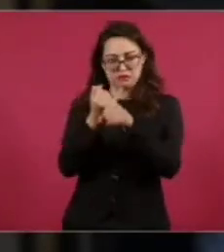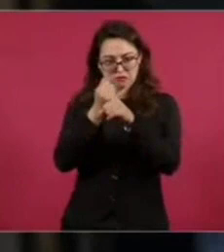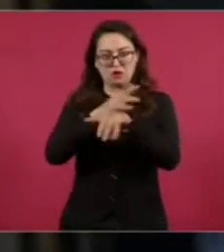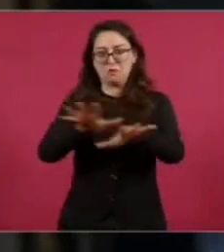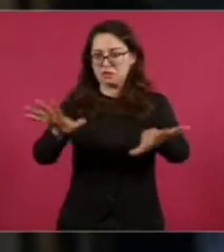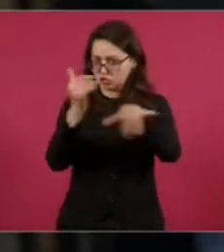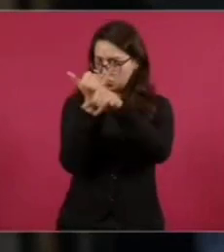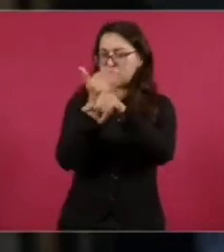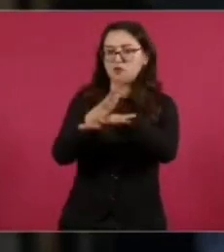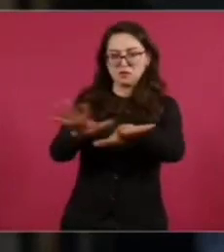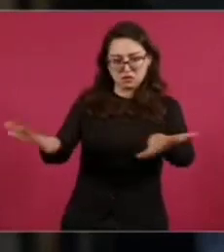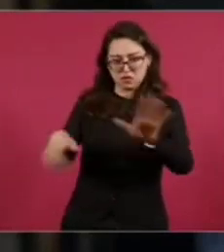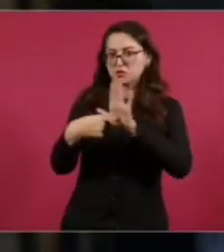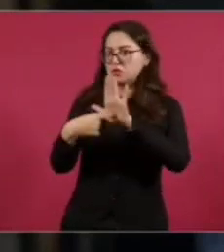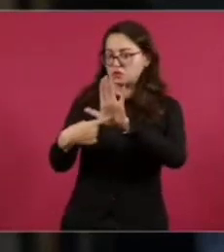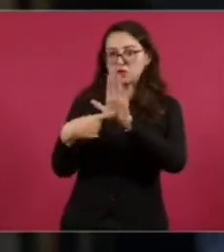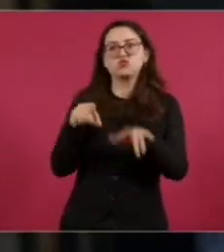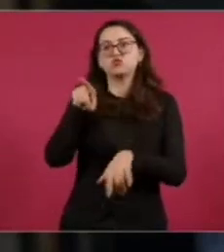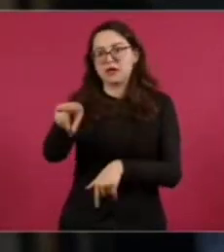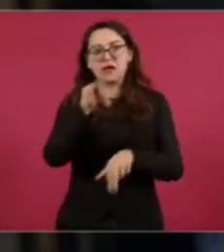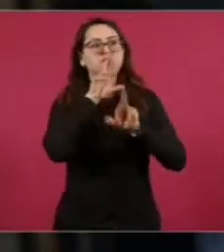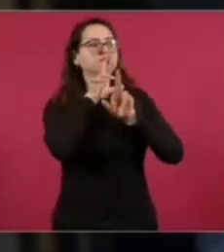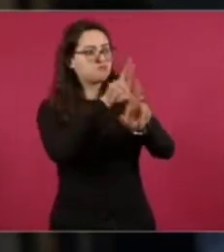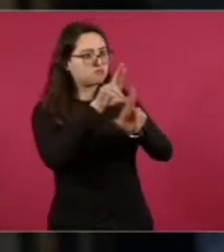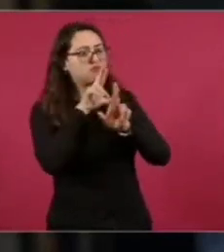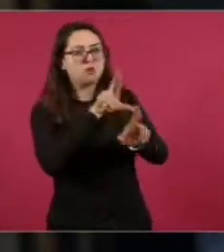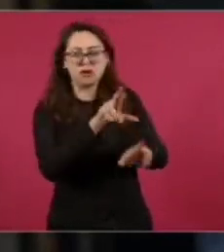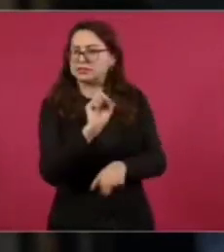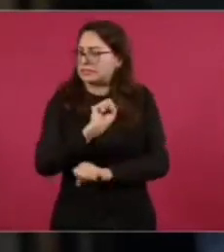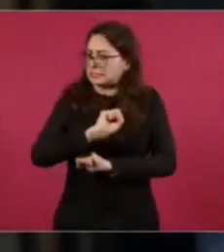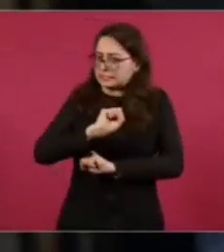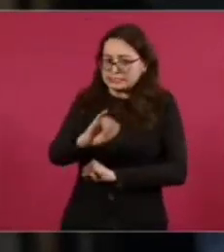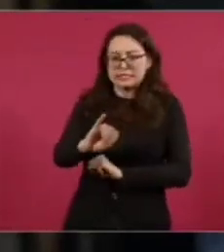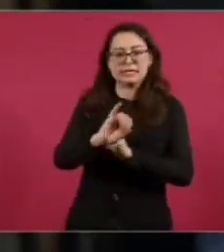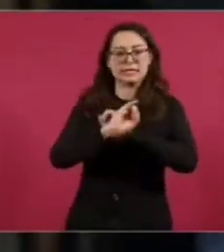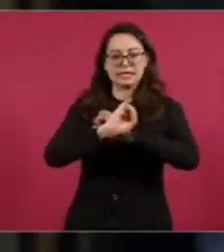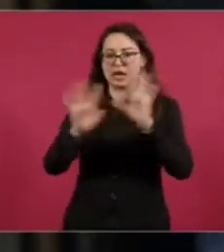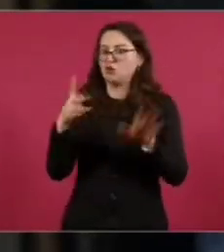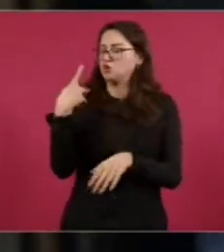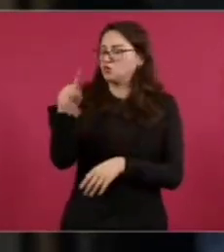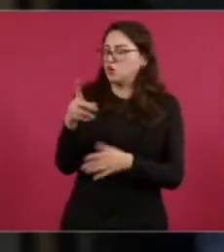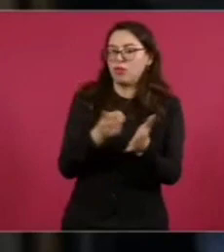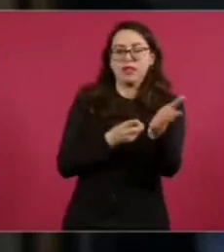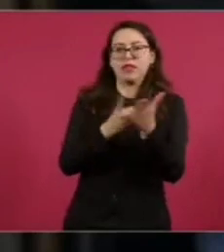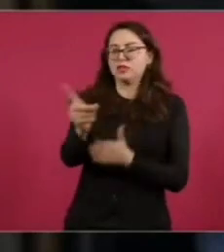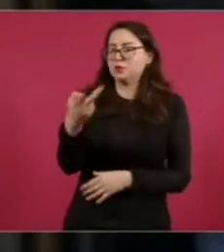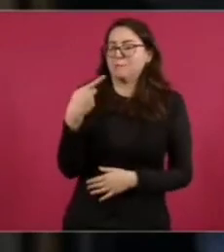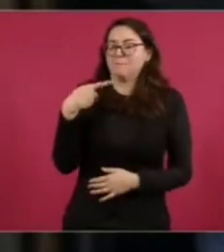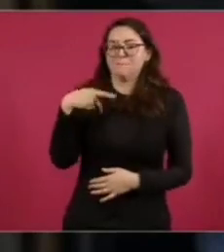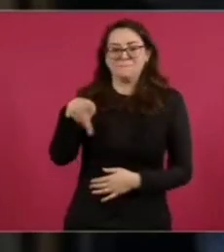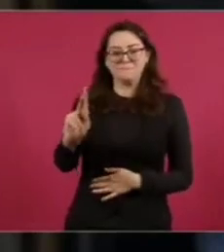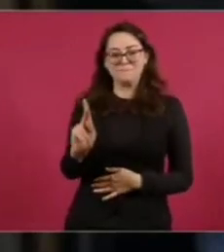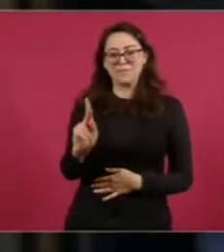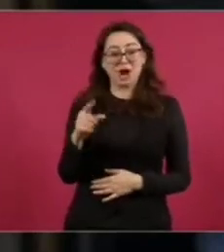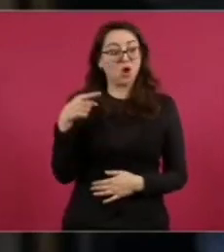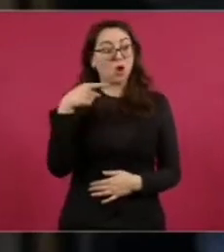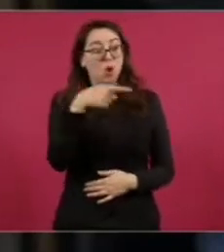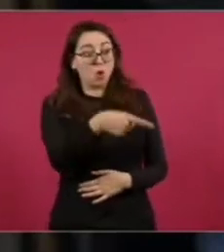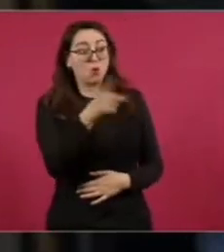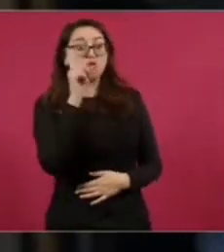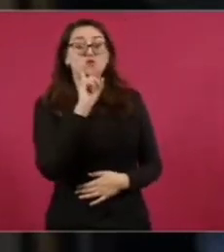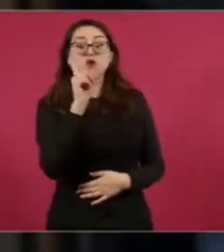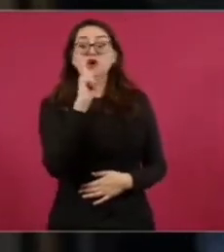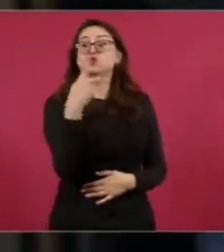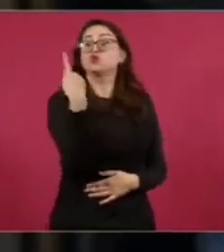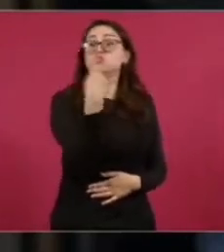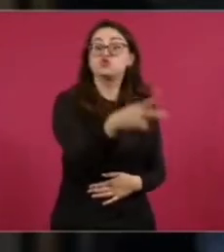tiene todo el derecho a defenderse, ¿sí?, de los cuestionamientos periodísticos, ¿sí?, que lo presente así, pero él. Derecho de esa persona